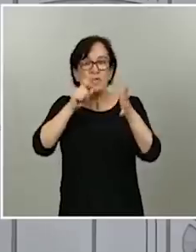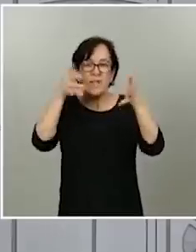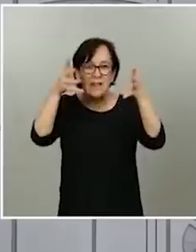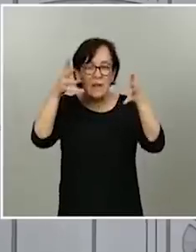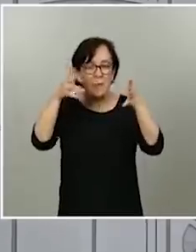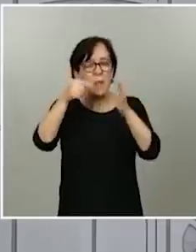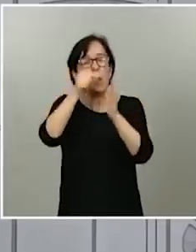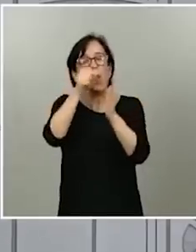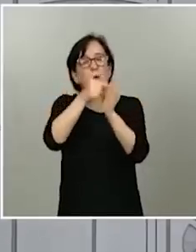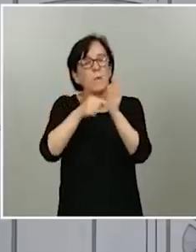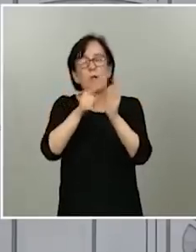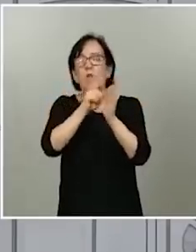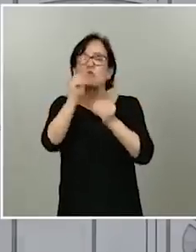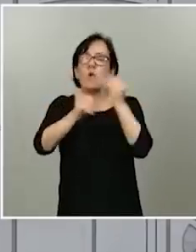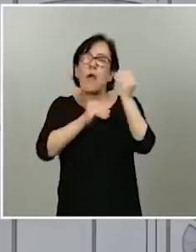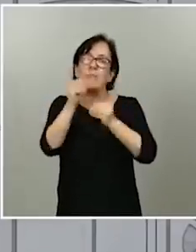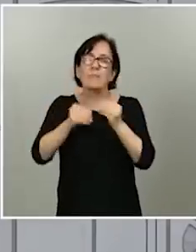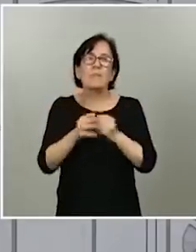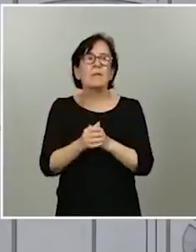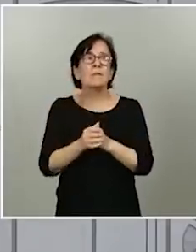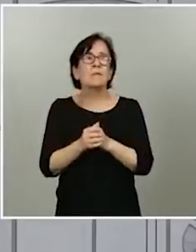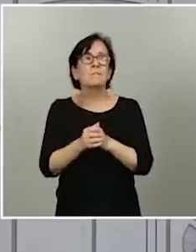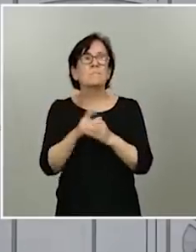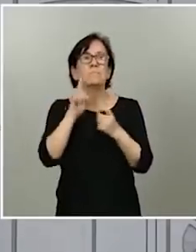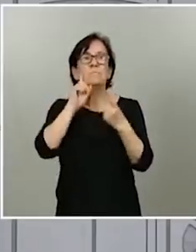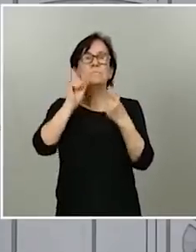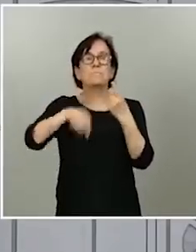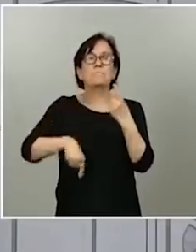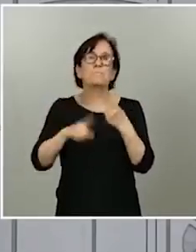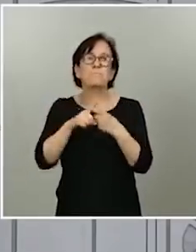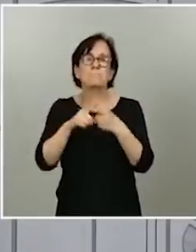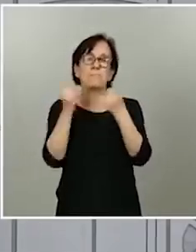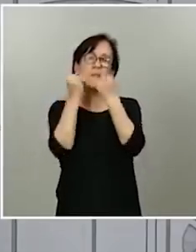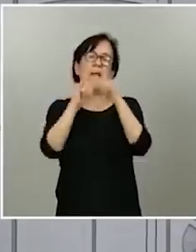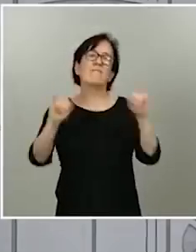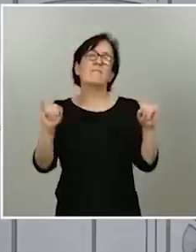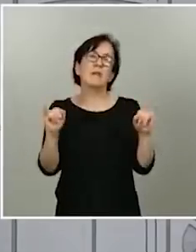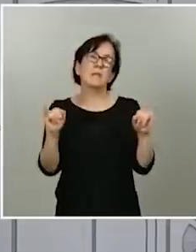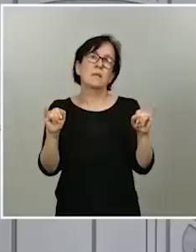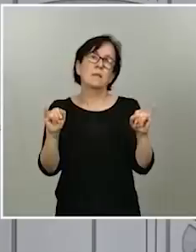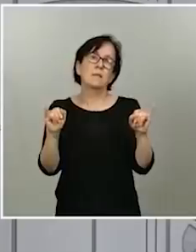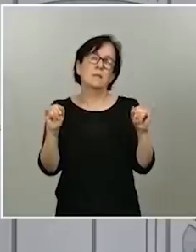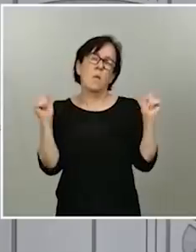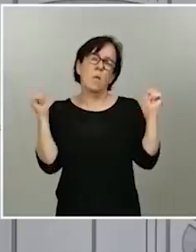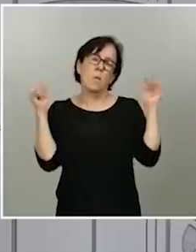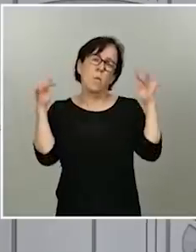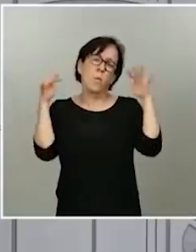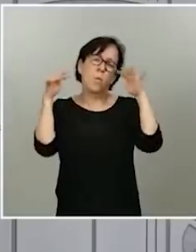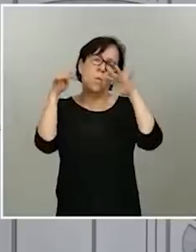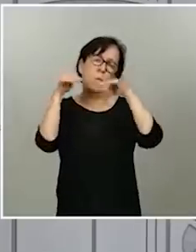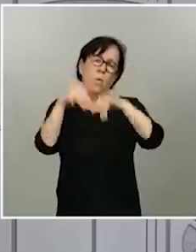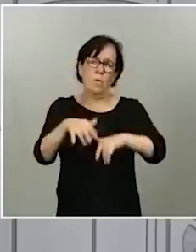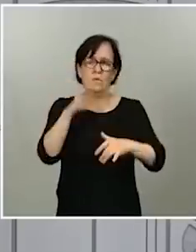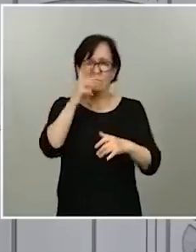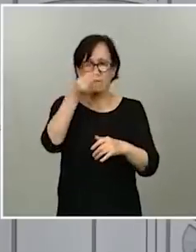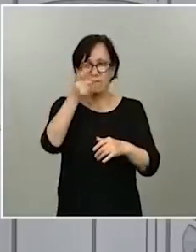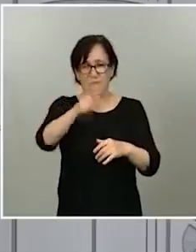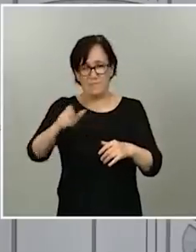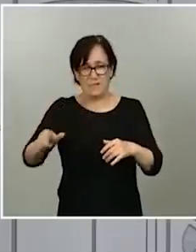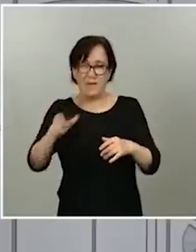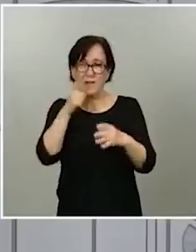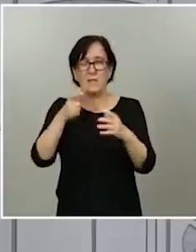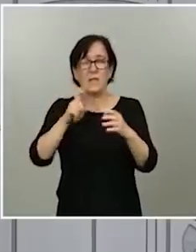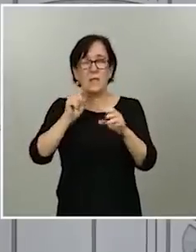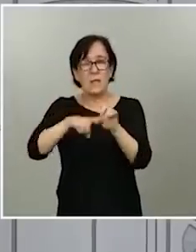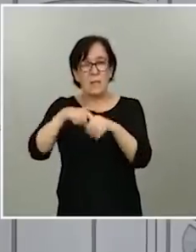lo sabe perfectamente porque él es juez y hizo lo mismo en en algunas de sus actuaciones entonces verdaderamente